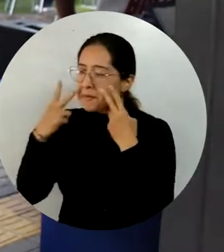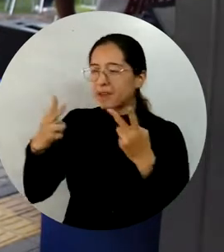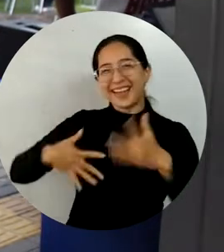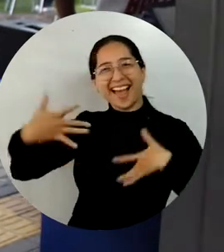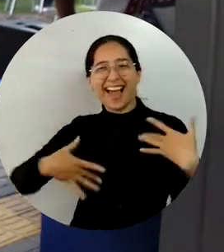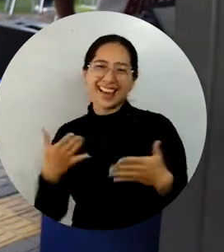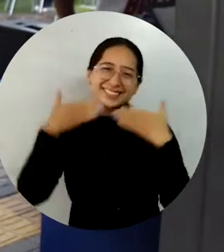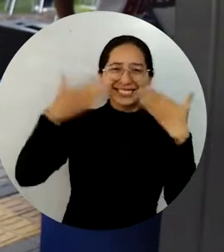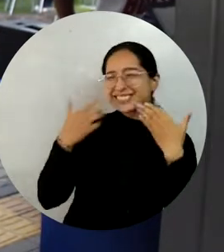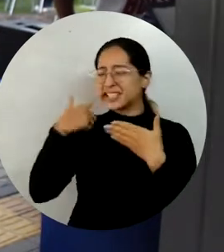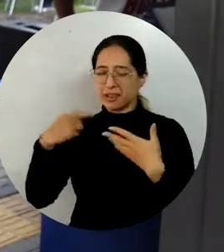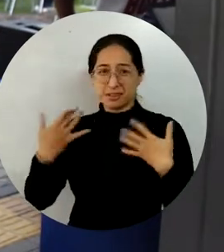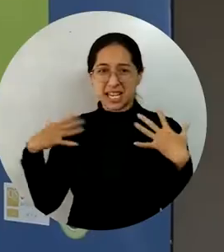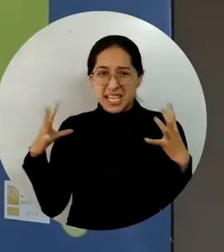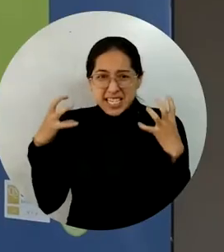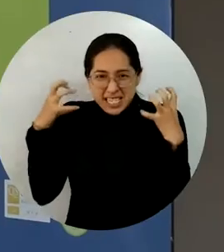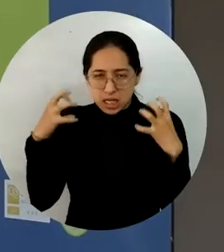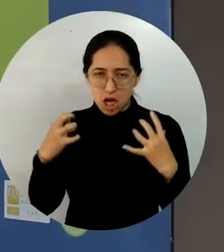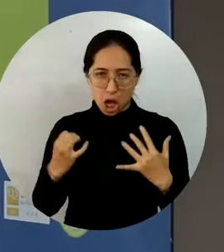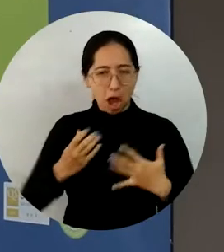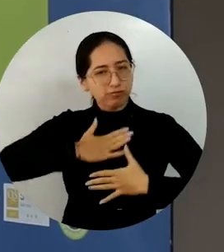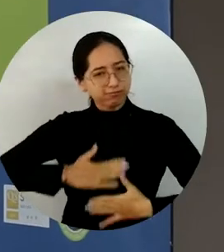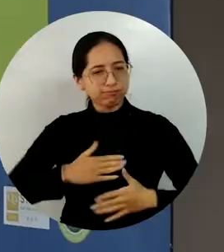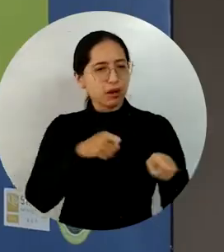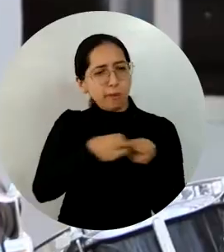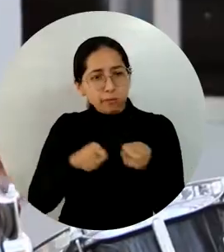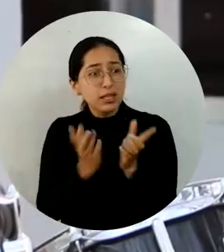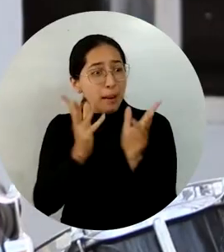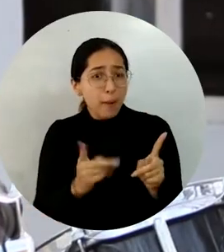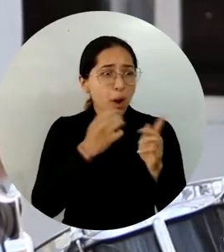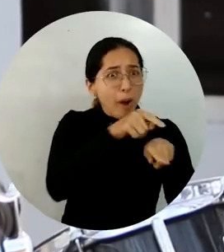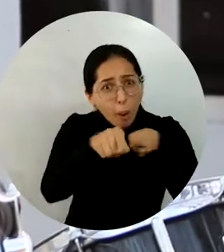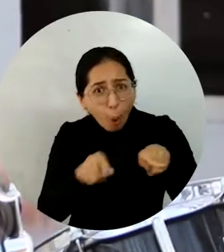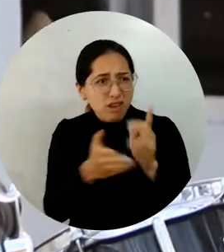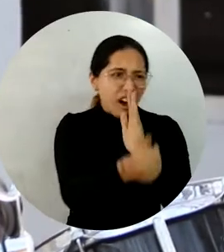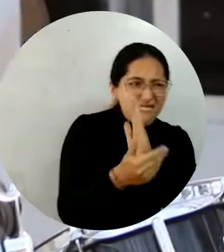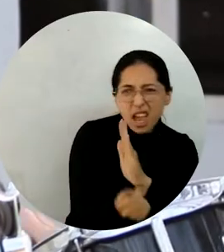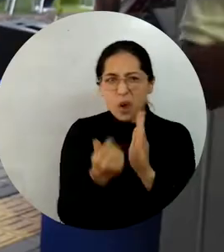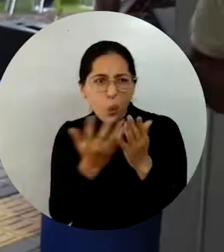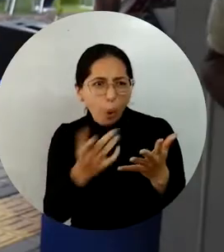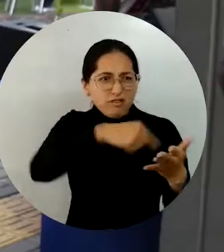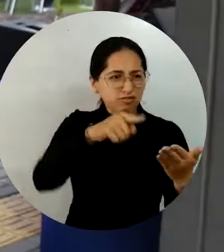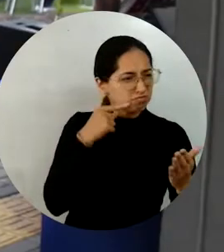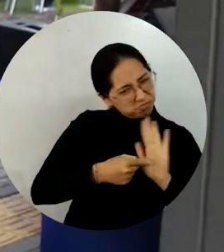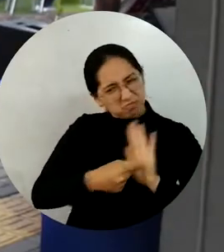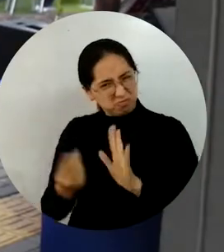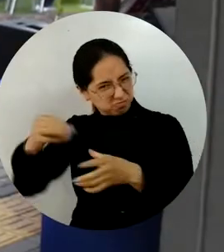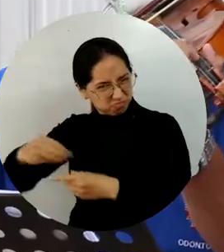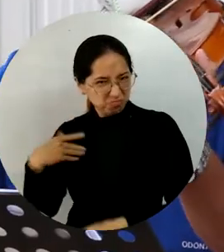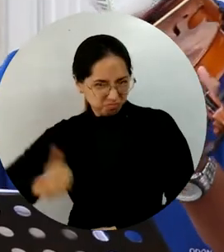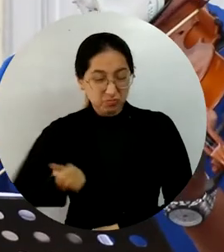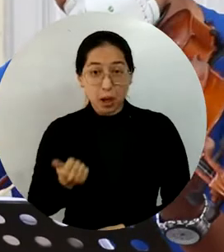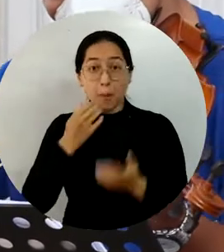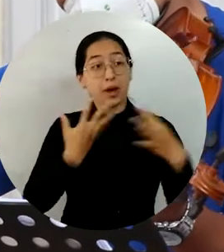retorno a clases y un espacio en donde le damos también cabida a los estudiantes que tengan esos talentos que no le han demostrado a los